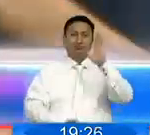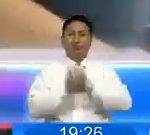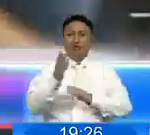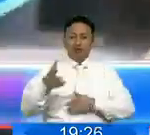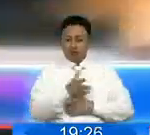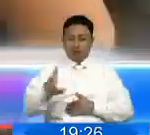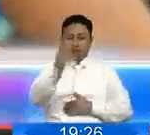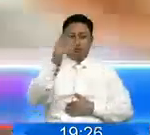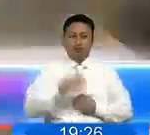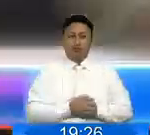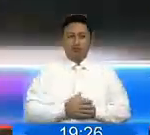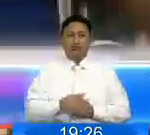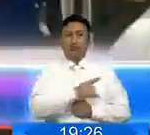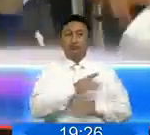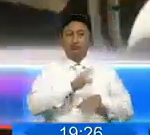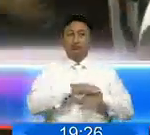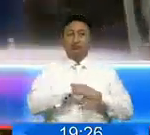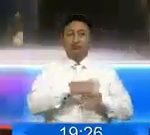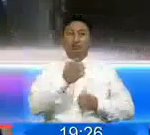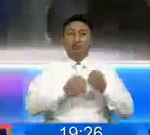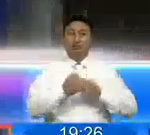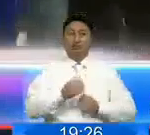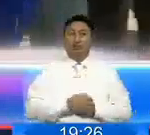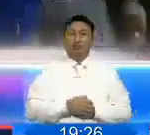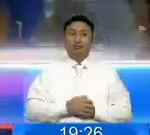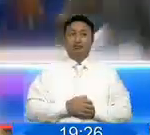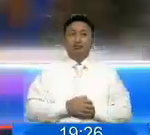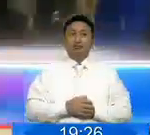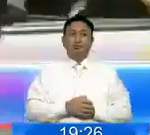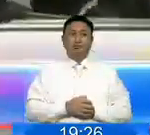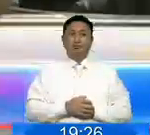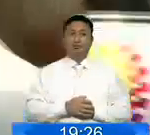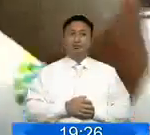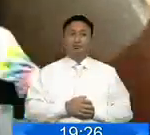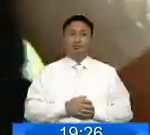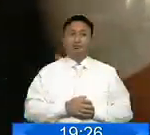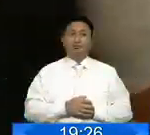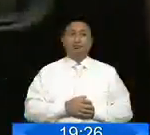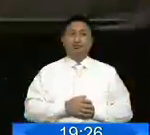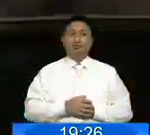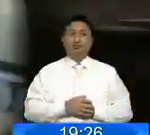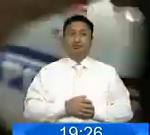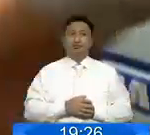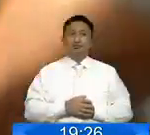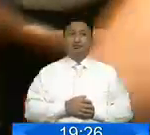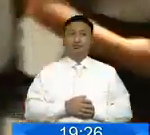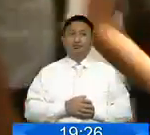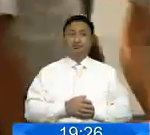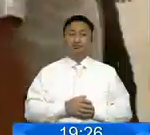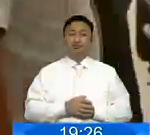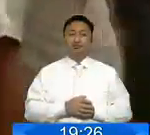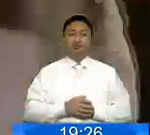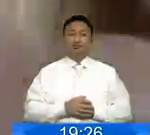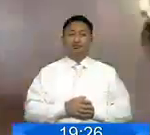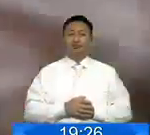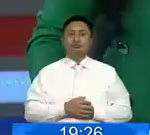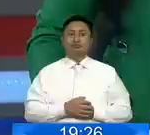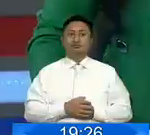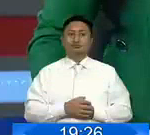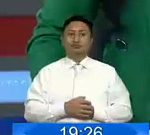esto se manche más. En Daule, con cámara de Juan Bustamante, informó Jorge Escobar.